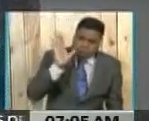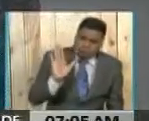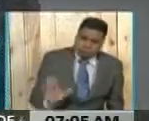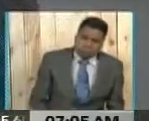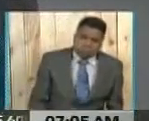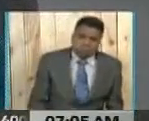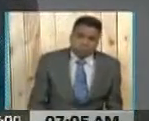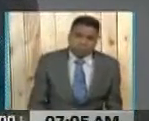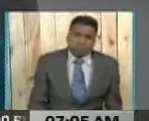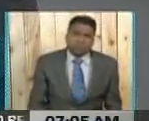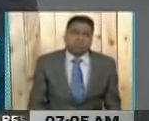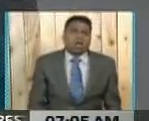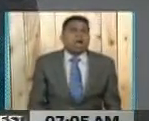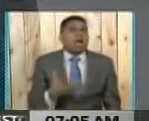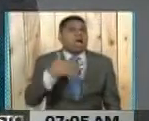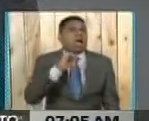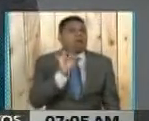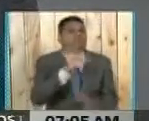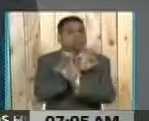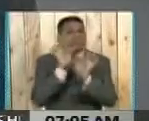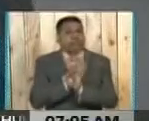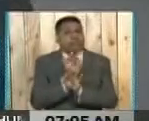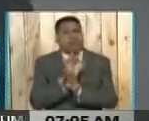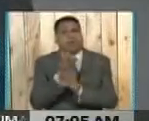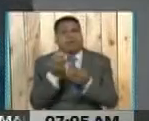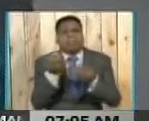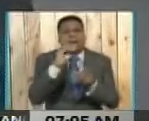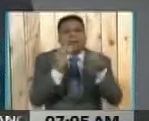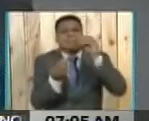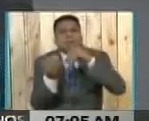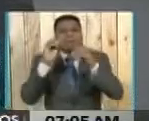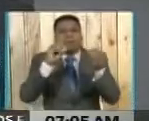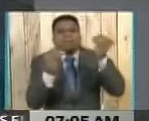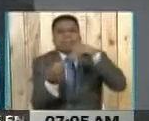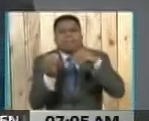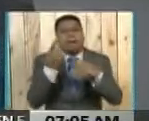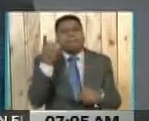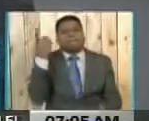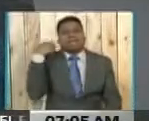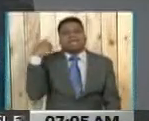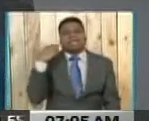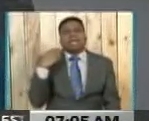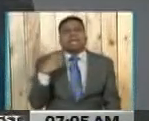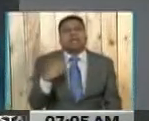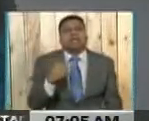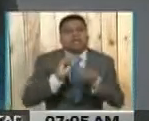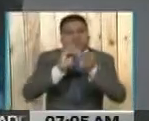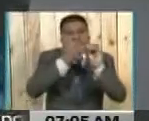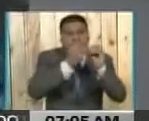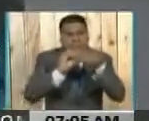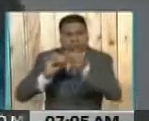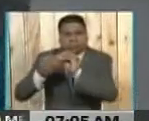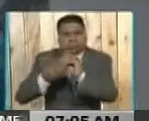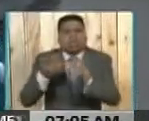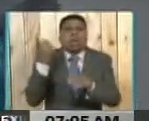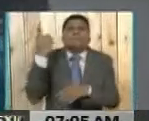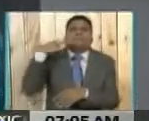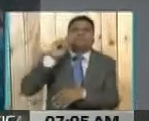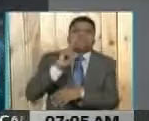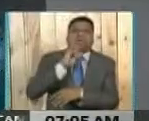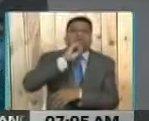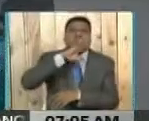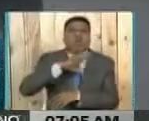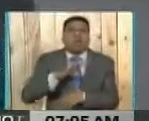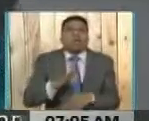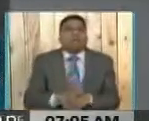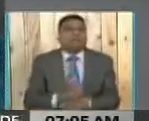hay recuperación del pasado en muchos sentidos, claro. Es como todo, dicen que es cíclico, bueno, toda, no solamente toda la historia, pero sino el pensamiento.